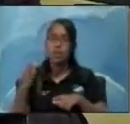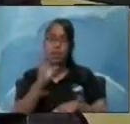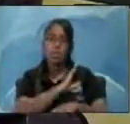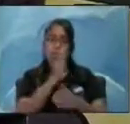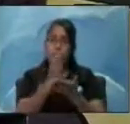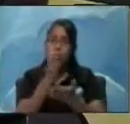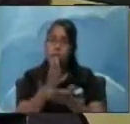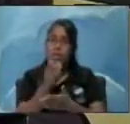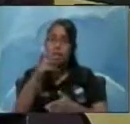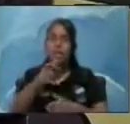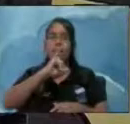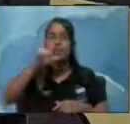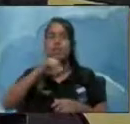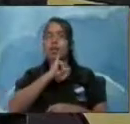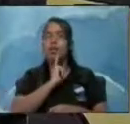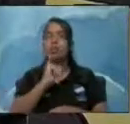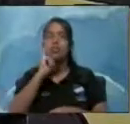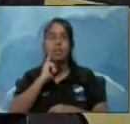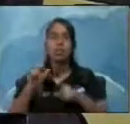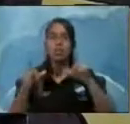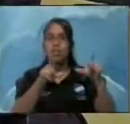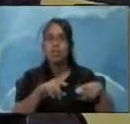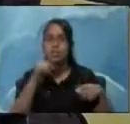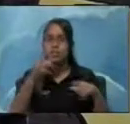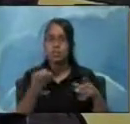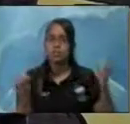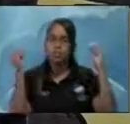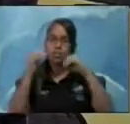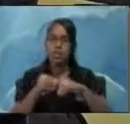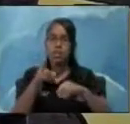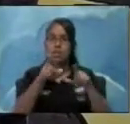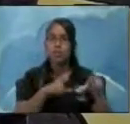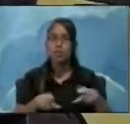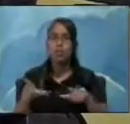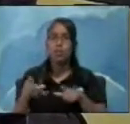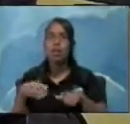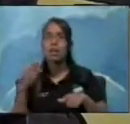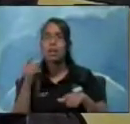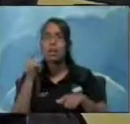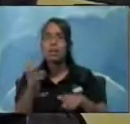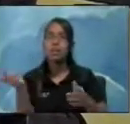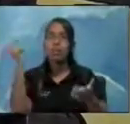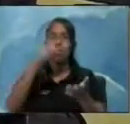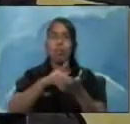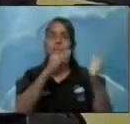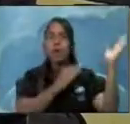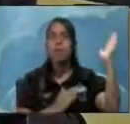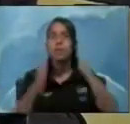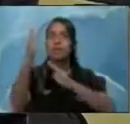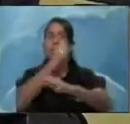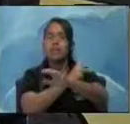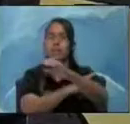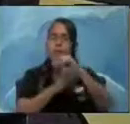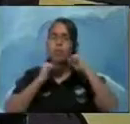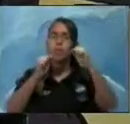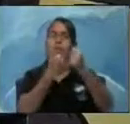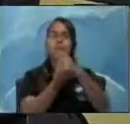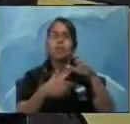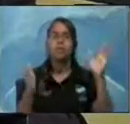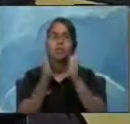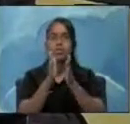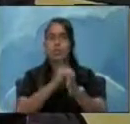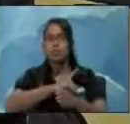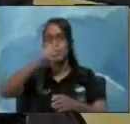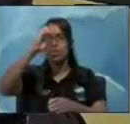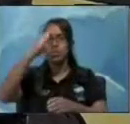está allí en Jerusalén el sitio se conmemora allí en ese lugar que allí llegó la presencia El poder del espíritu santo de dios